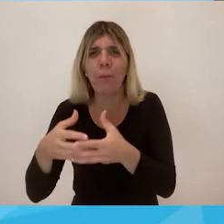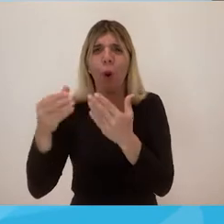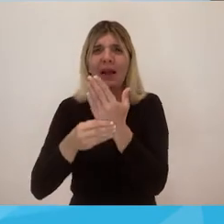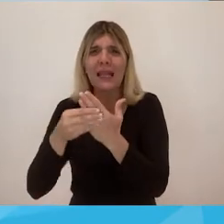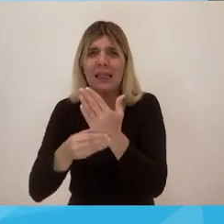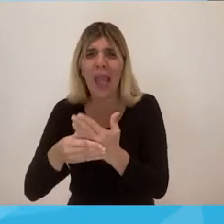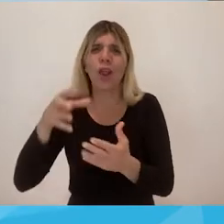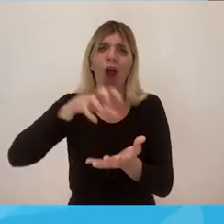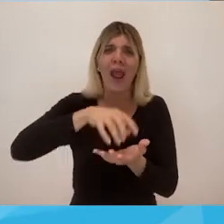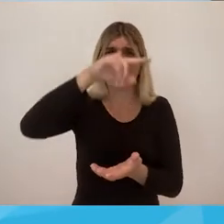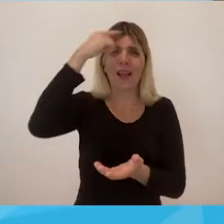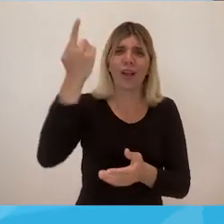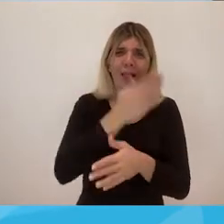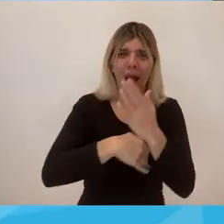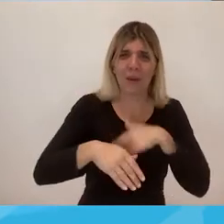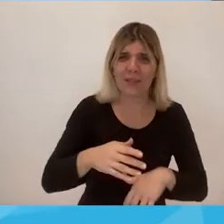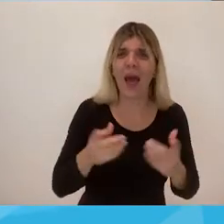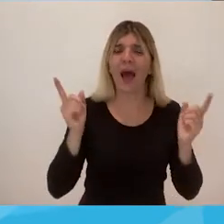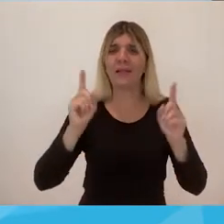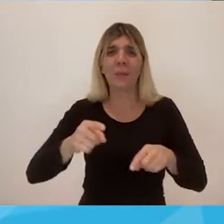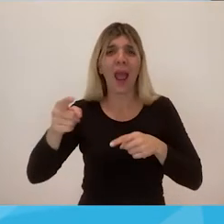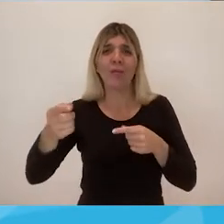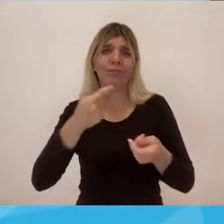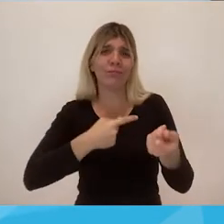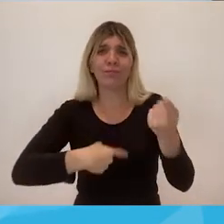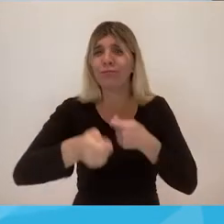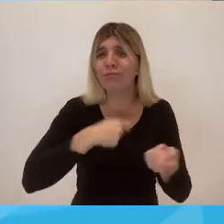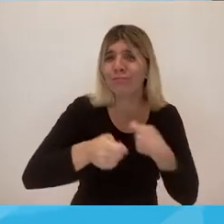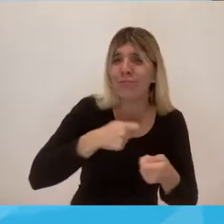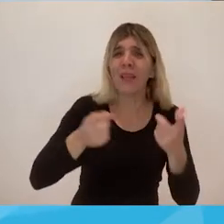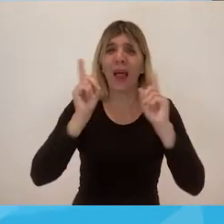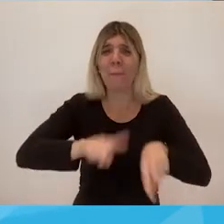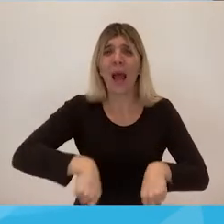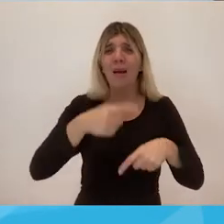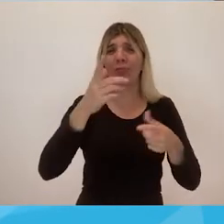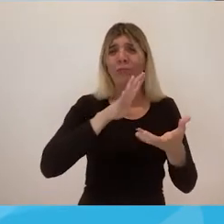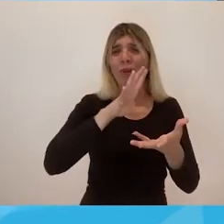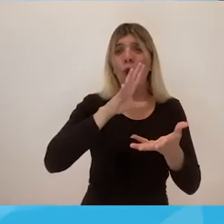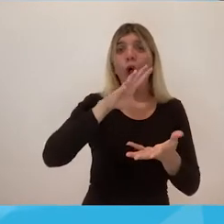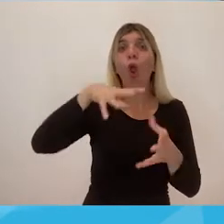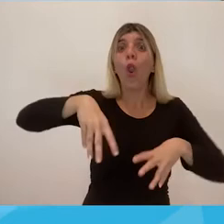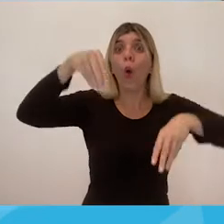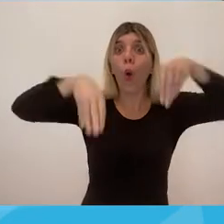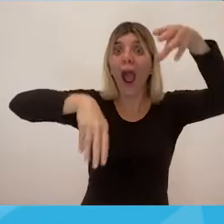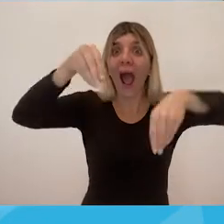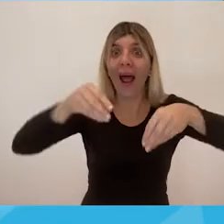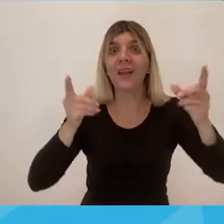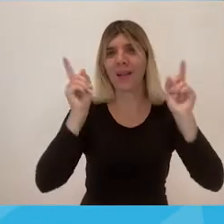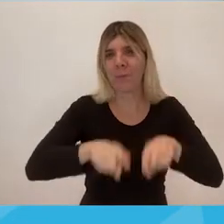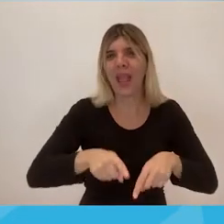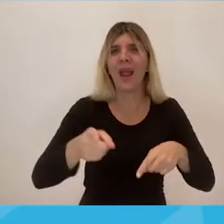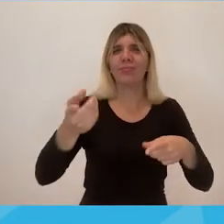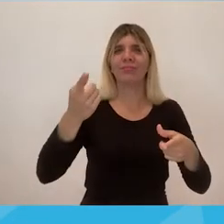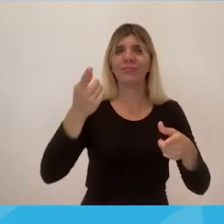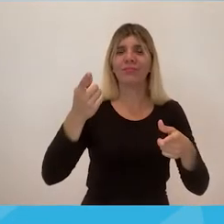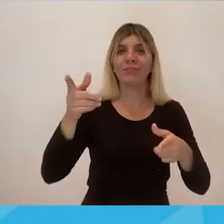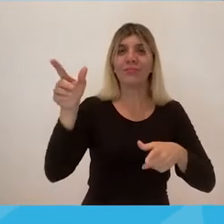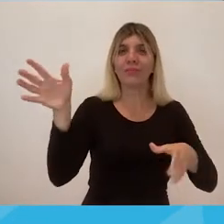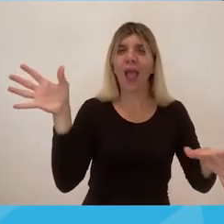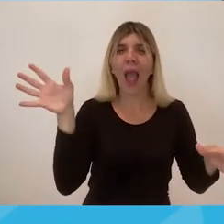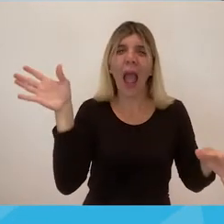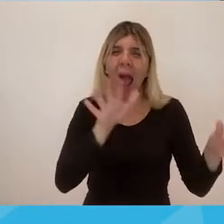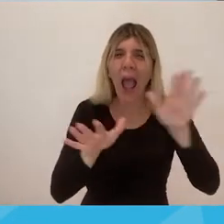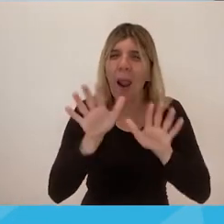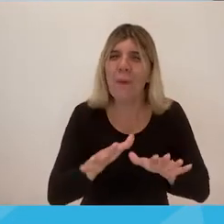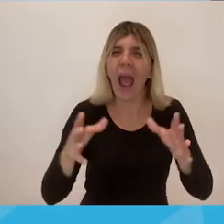y del acompañamiento de los equipos del Ministerio y de la Agencia Nacional de Discapacidad, de la interacción con el Gobierno Municipal de Luján